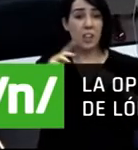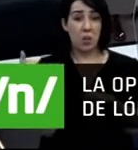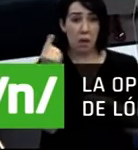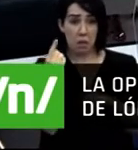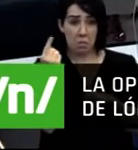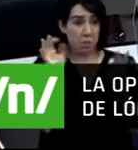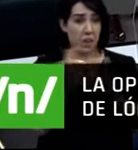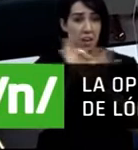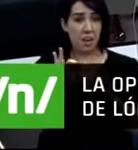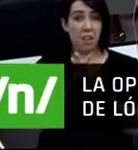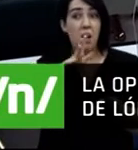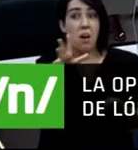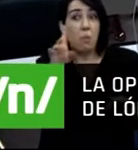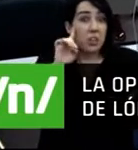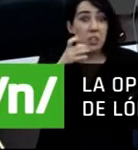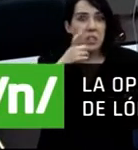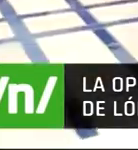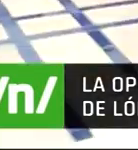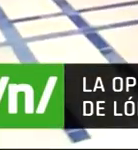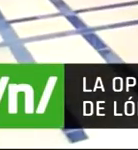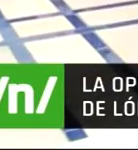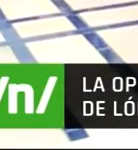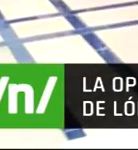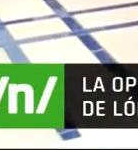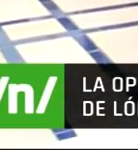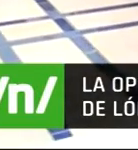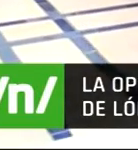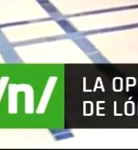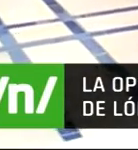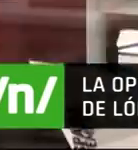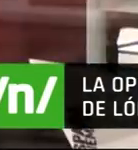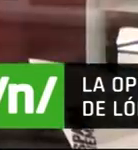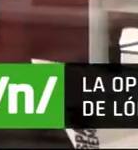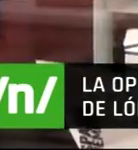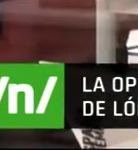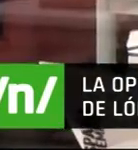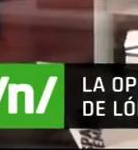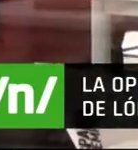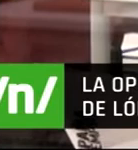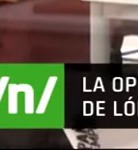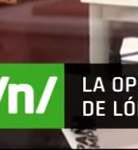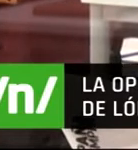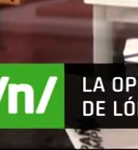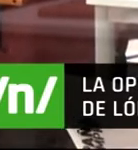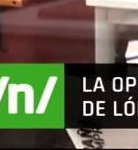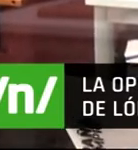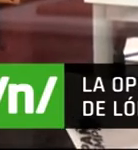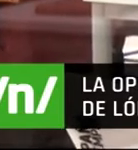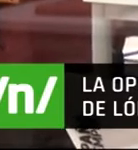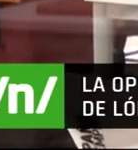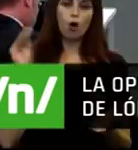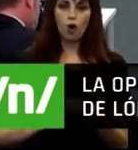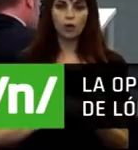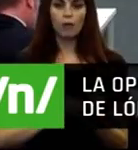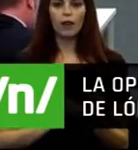ganar. Ataques verbales entre diputados, unos desde el atril, otros desde su propio escaño, que ha tenido que frenar en